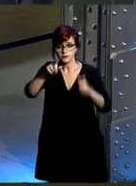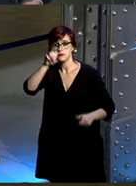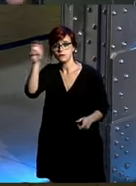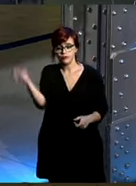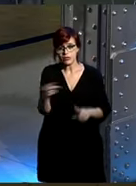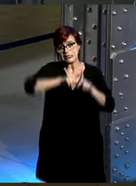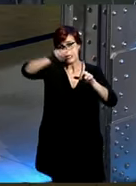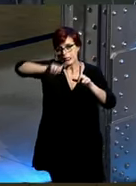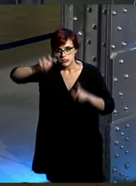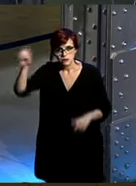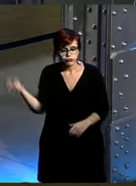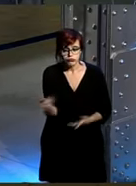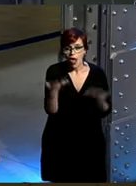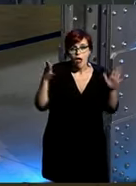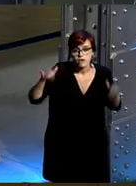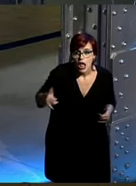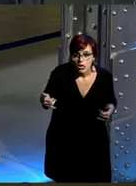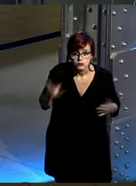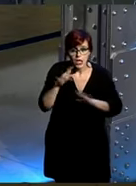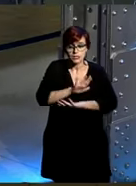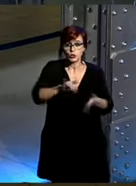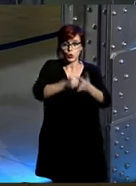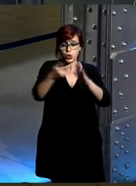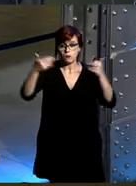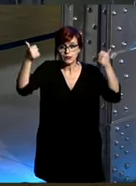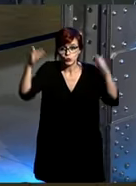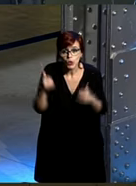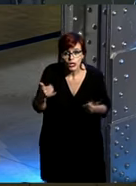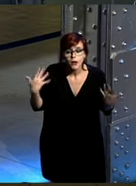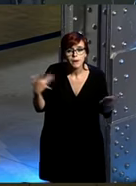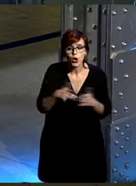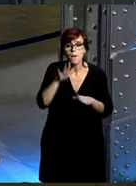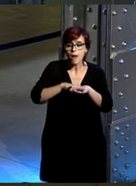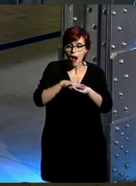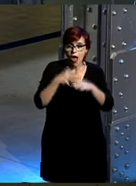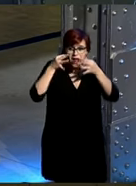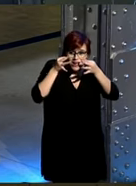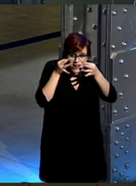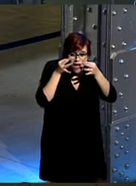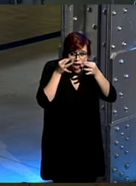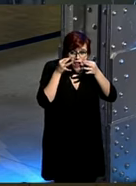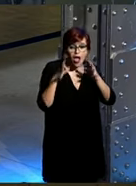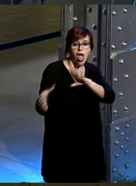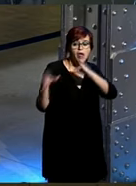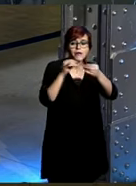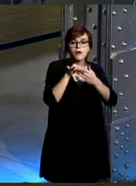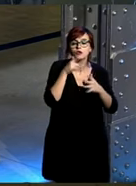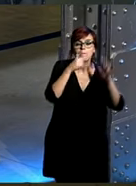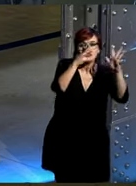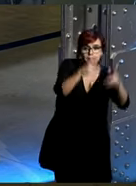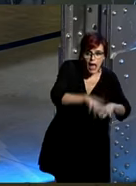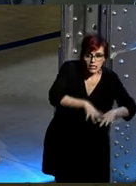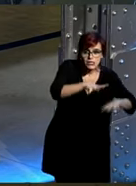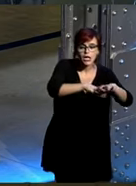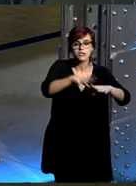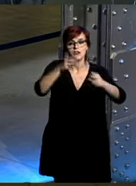necesitas estadistas, que digan, bueno, ya está, esto no tiene solución. Pero para ser pragmático, eso de que tengan, uno estudie matemáticas, el otro